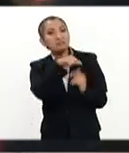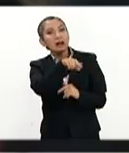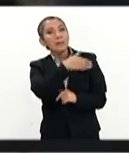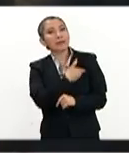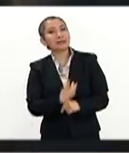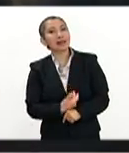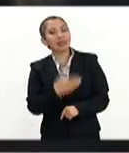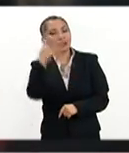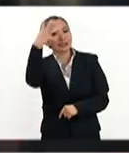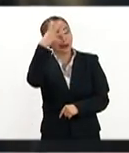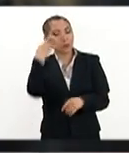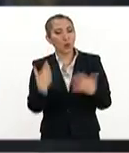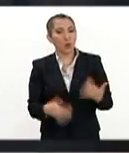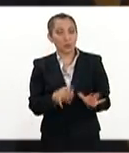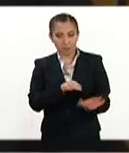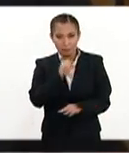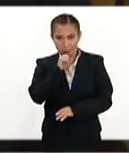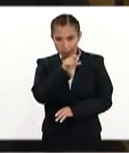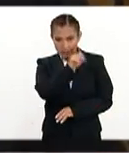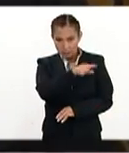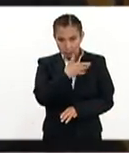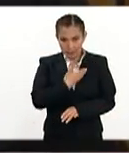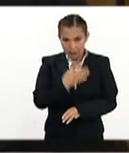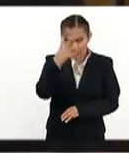presidente de los Estados Unidos. Por cierto que Trump